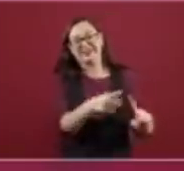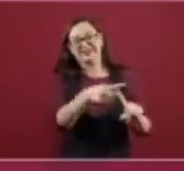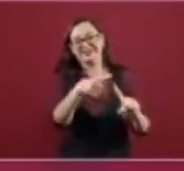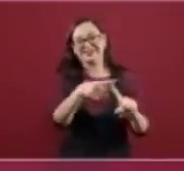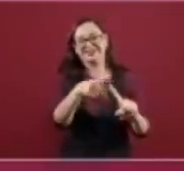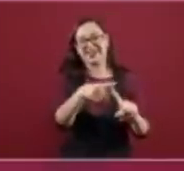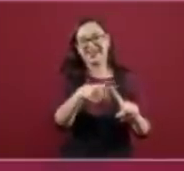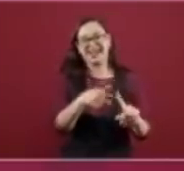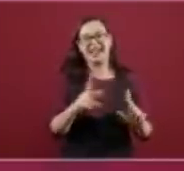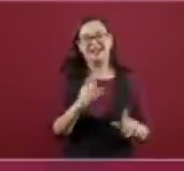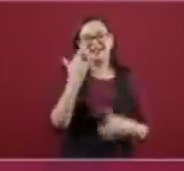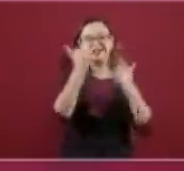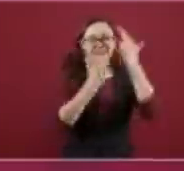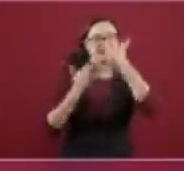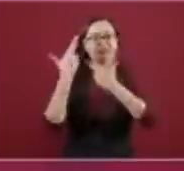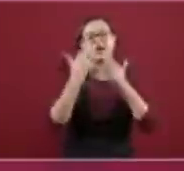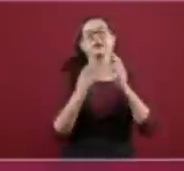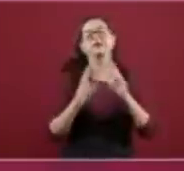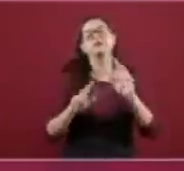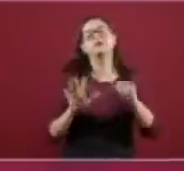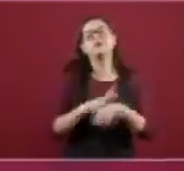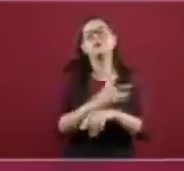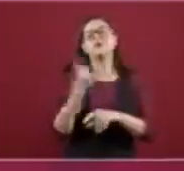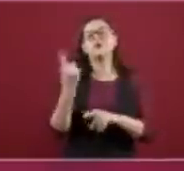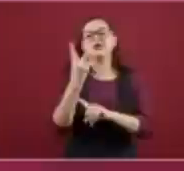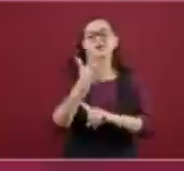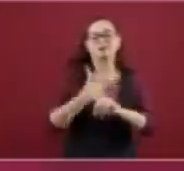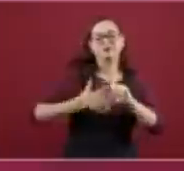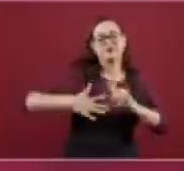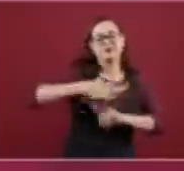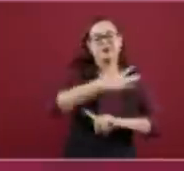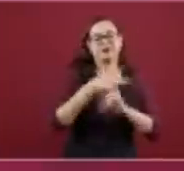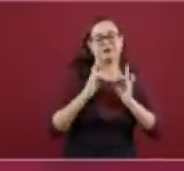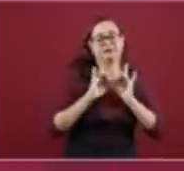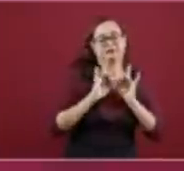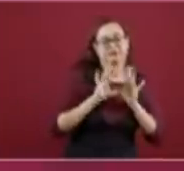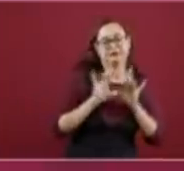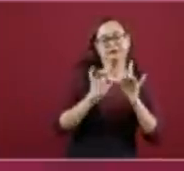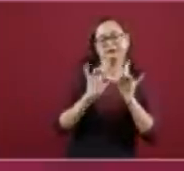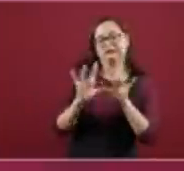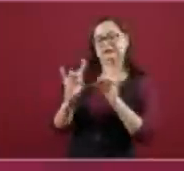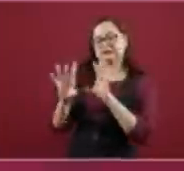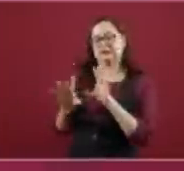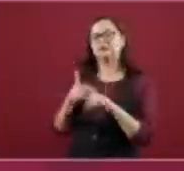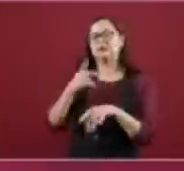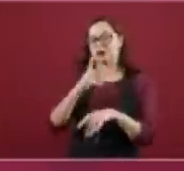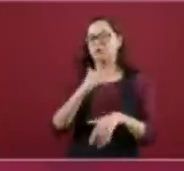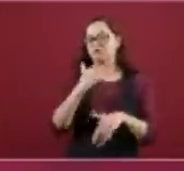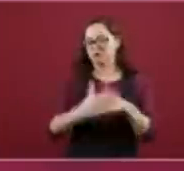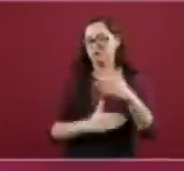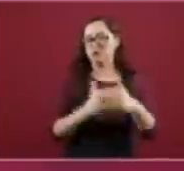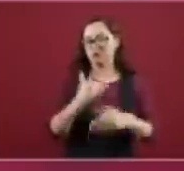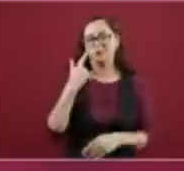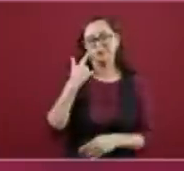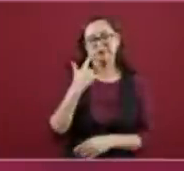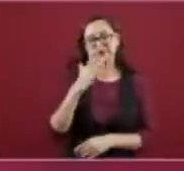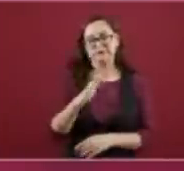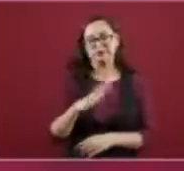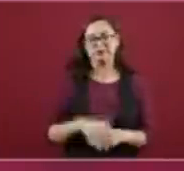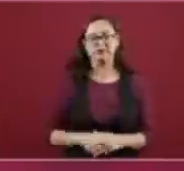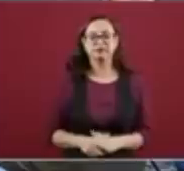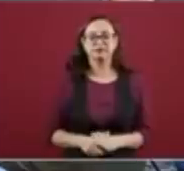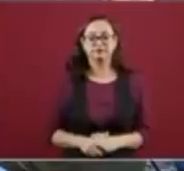que lo analicen, porque son circunstancias, ¿no?, especiales, pero eso posteriormente. Ya vamos a